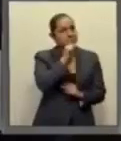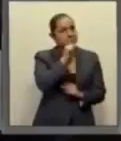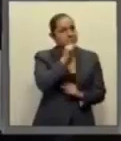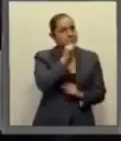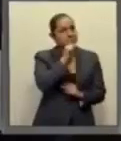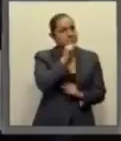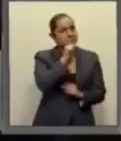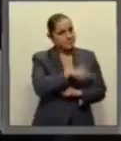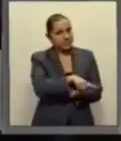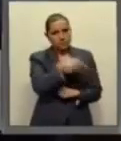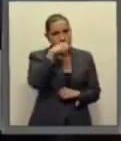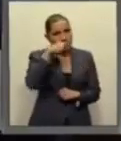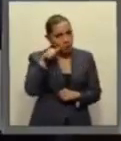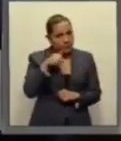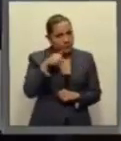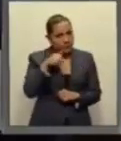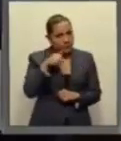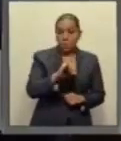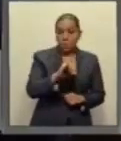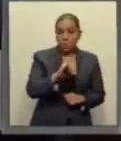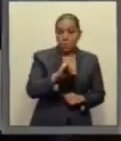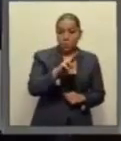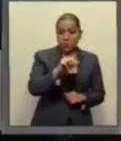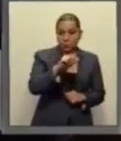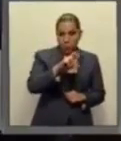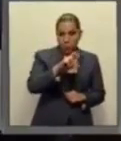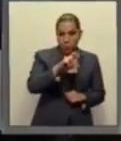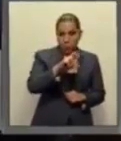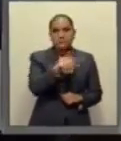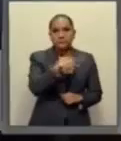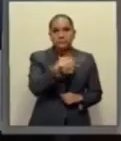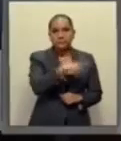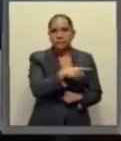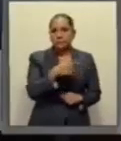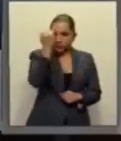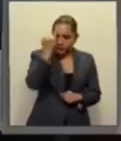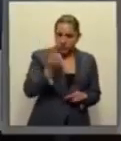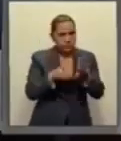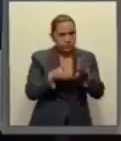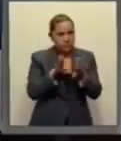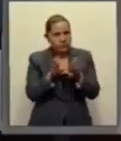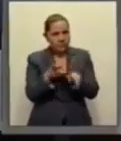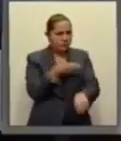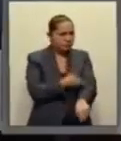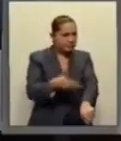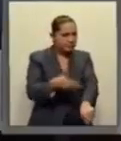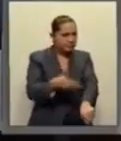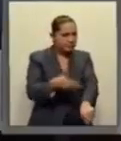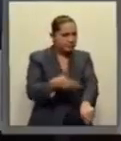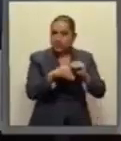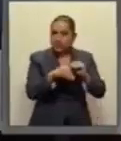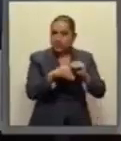Juárez fue un gran estadista que durante la Guerra de Reforma dictó y aprobó las más importantes en